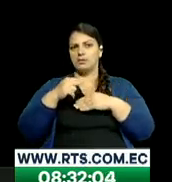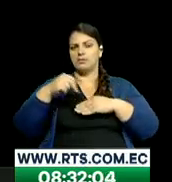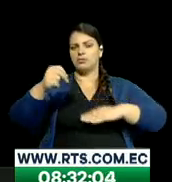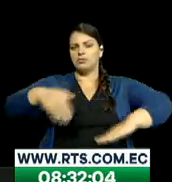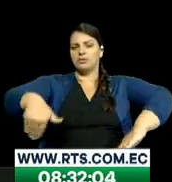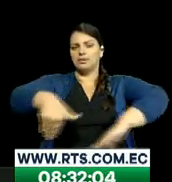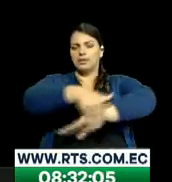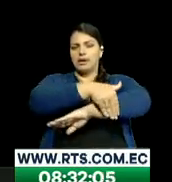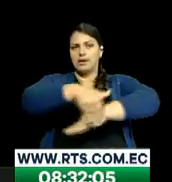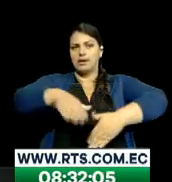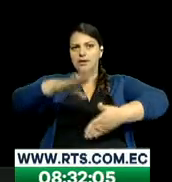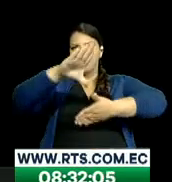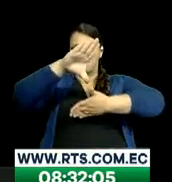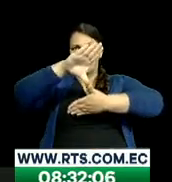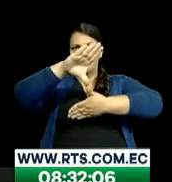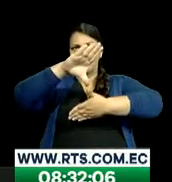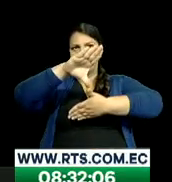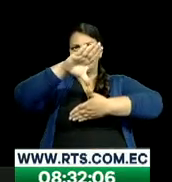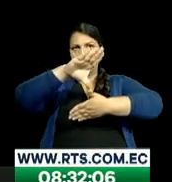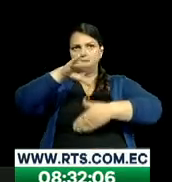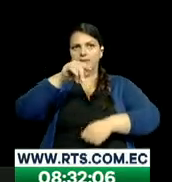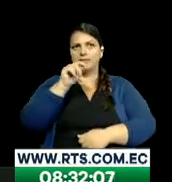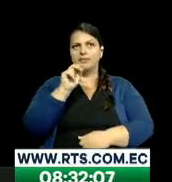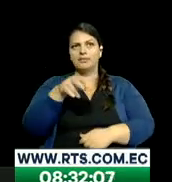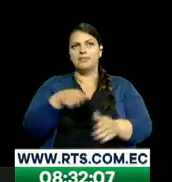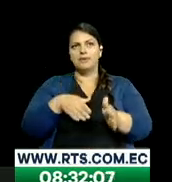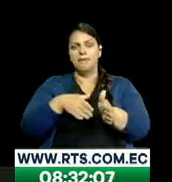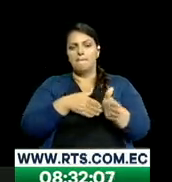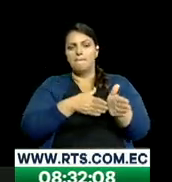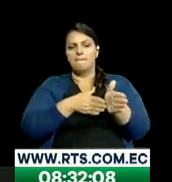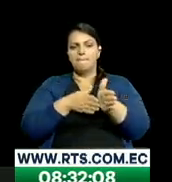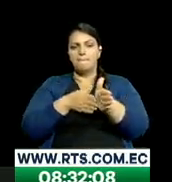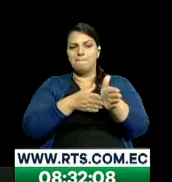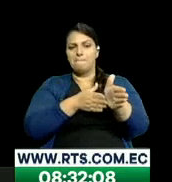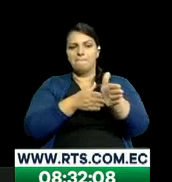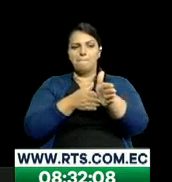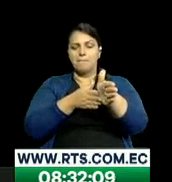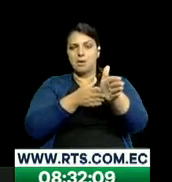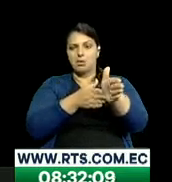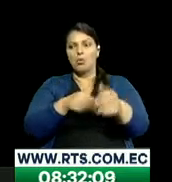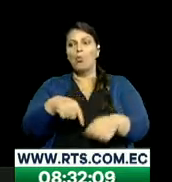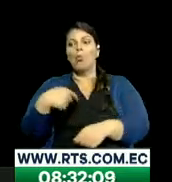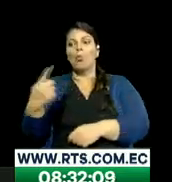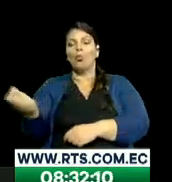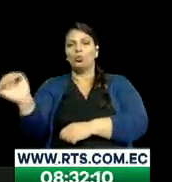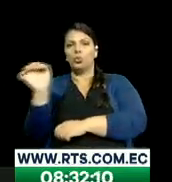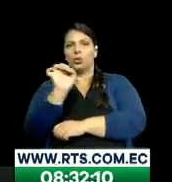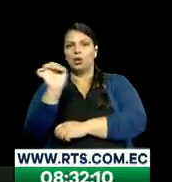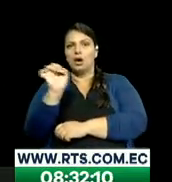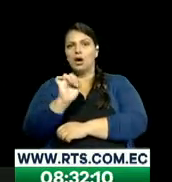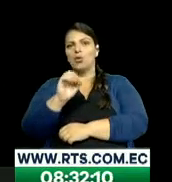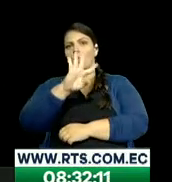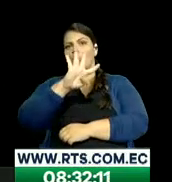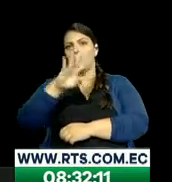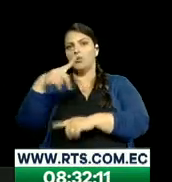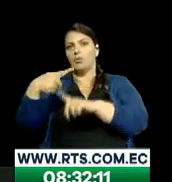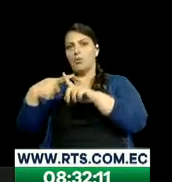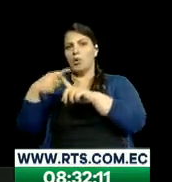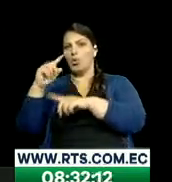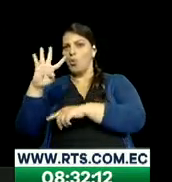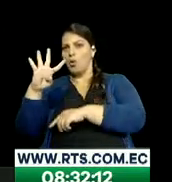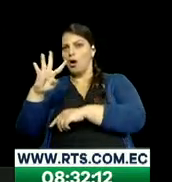Guayaquil. La unidad articulada de la Metrovía y un vehículo 4x4 se impactaron, tras lo